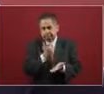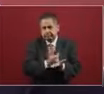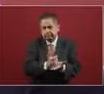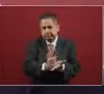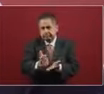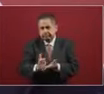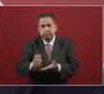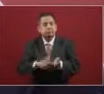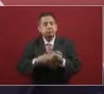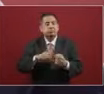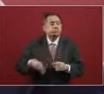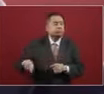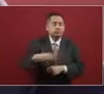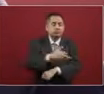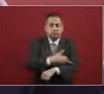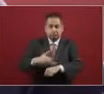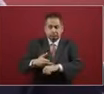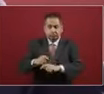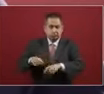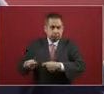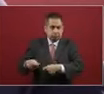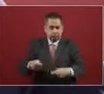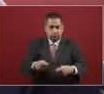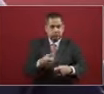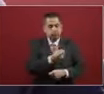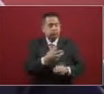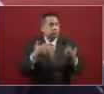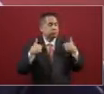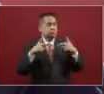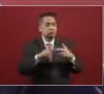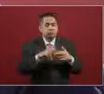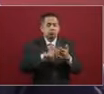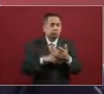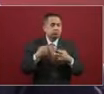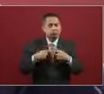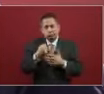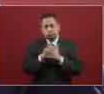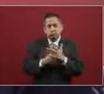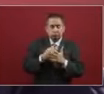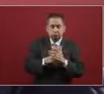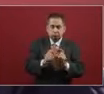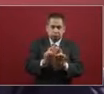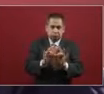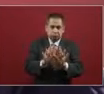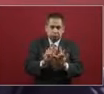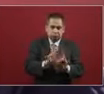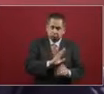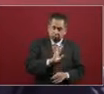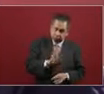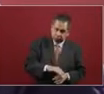a familiares de maestros y luchadores sociales que perdieron la vida